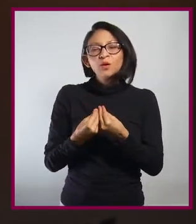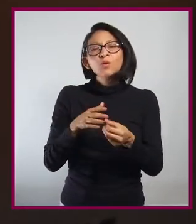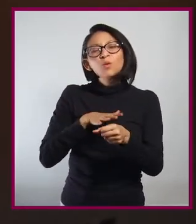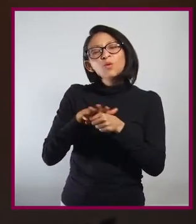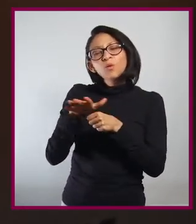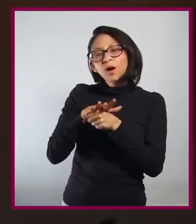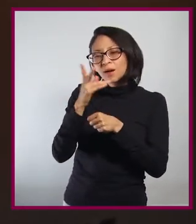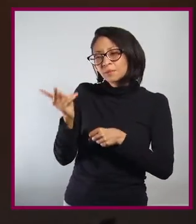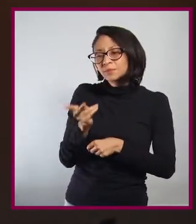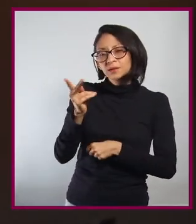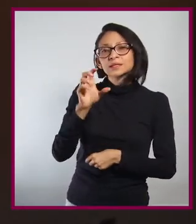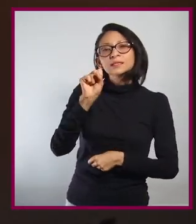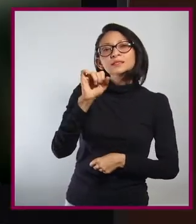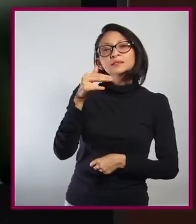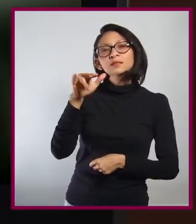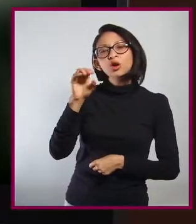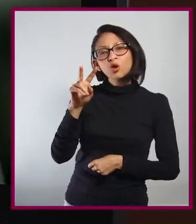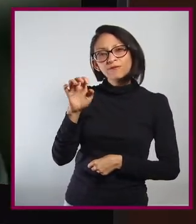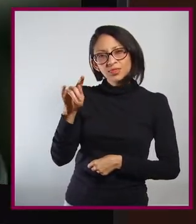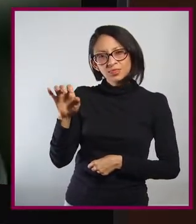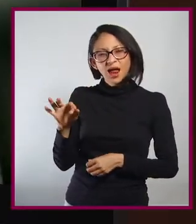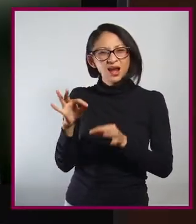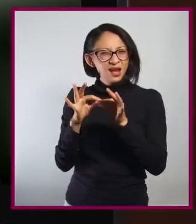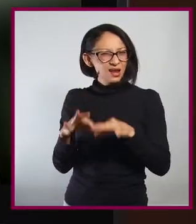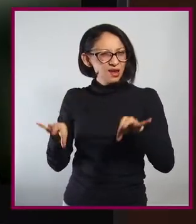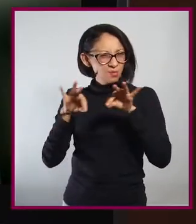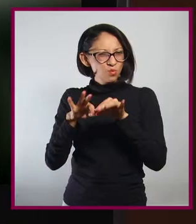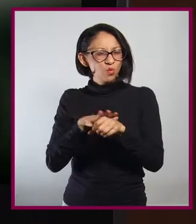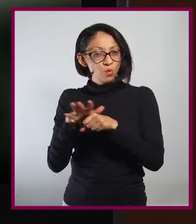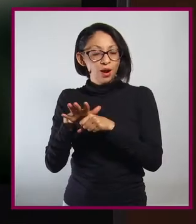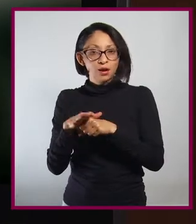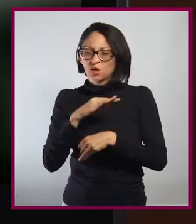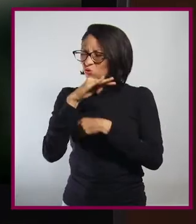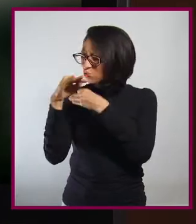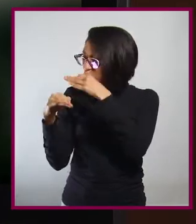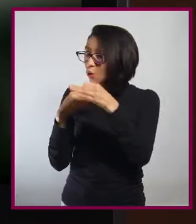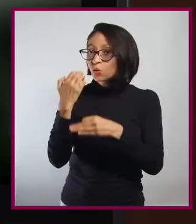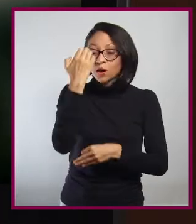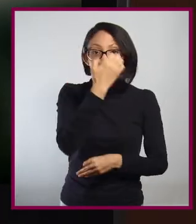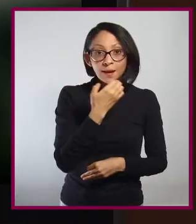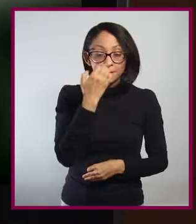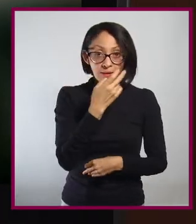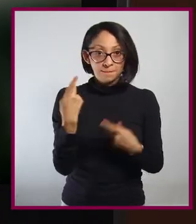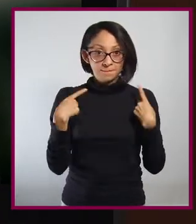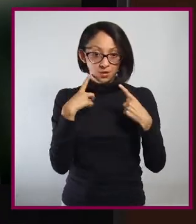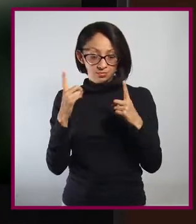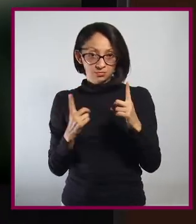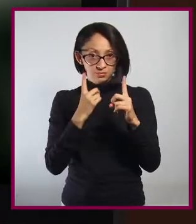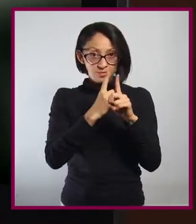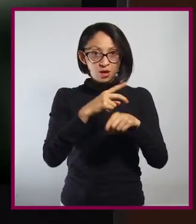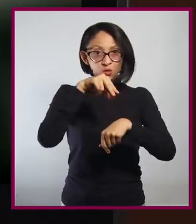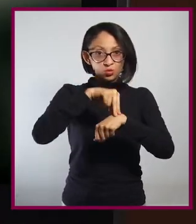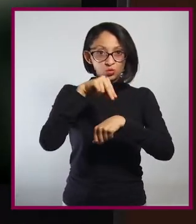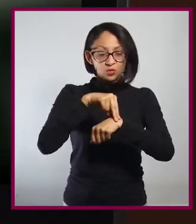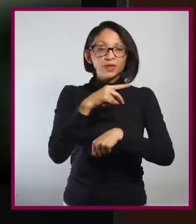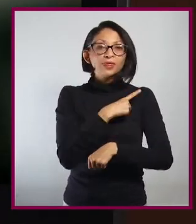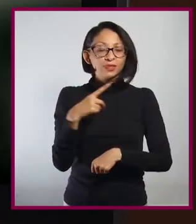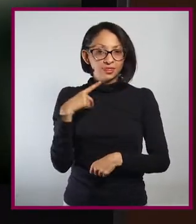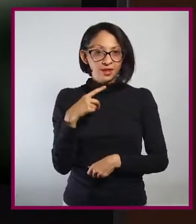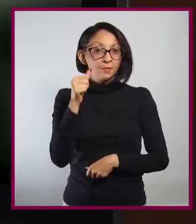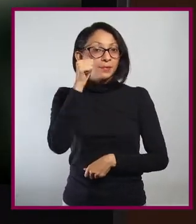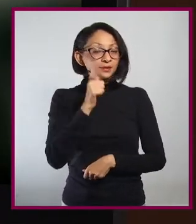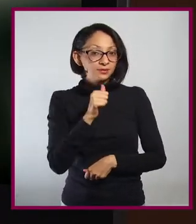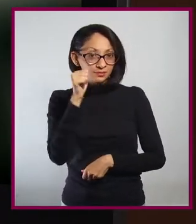los signos vitales más importantes? En toda evaluación que una persona tenga con su médico, debe de